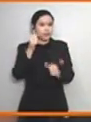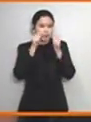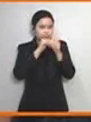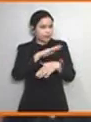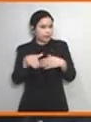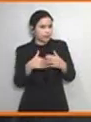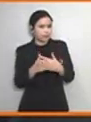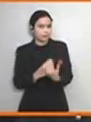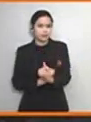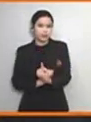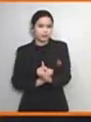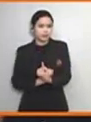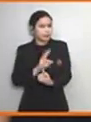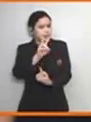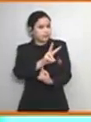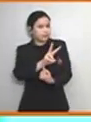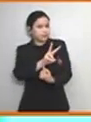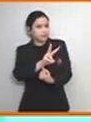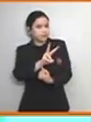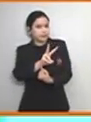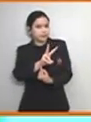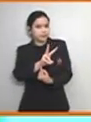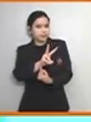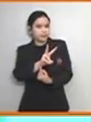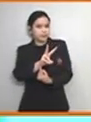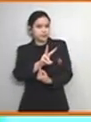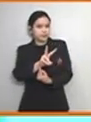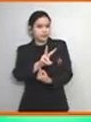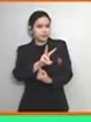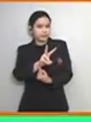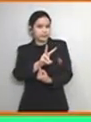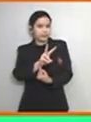atentos, porque este es el 2. Segundo dígito.